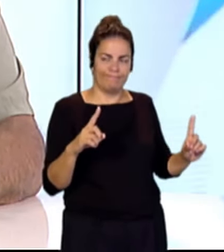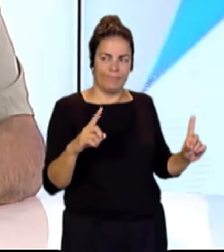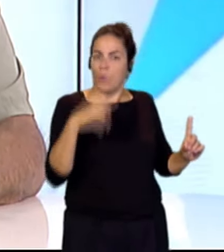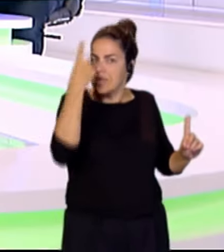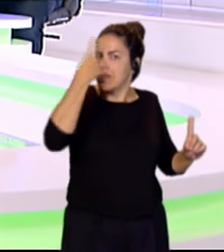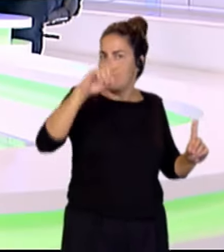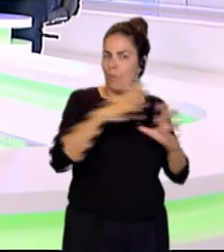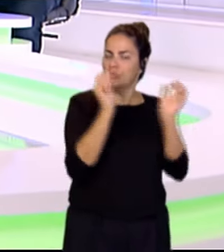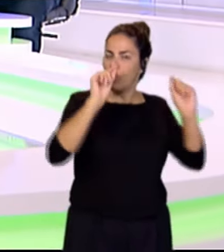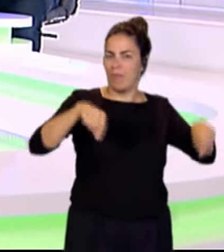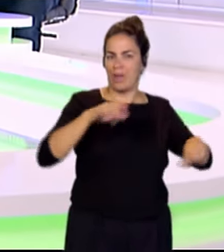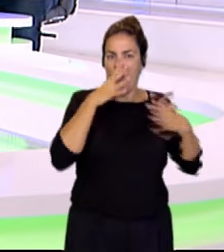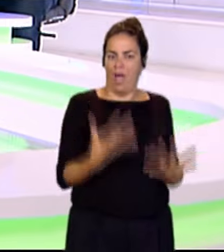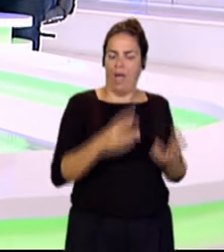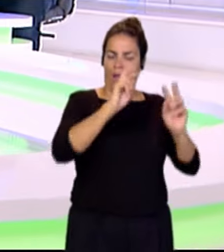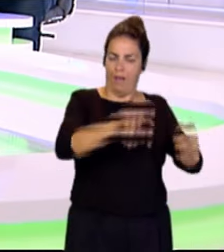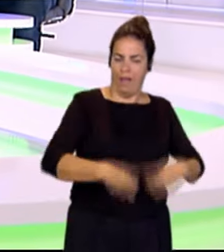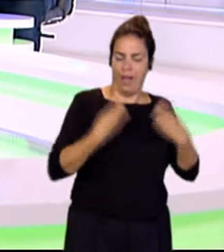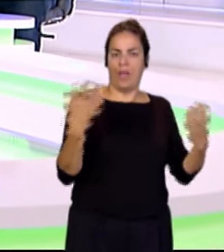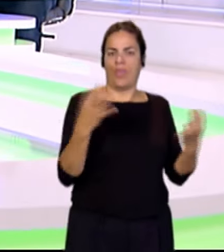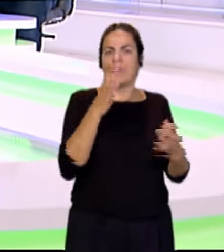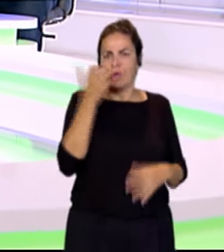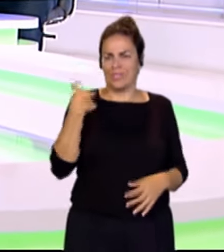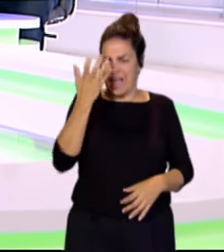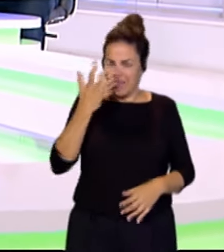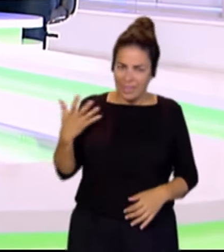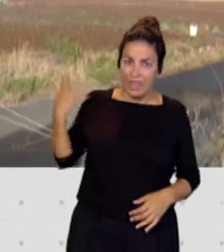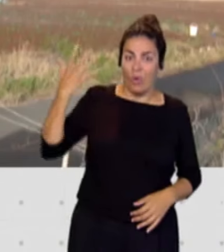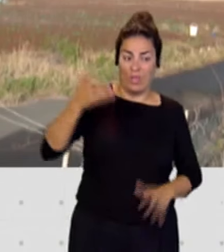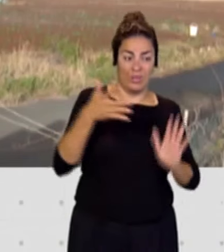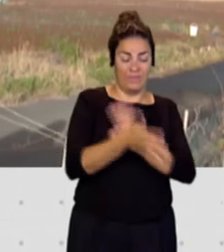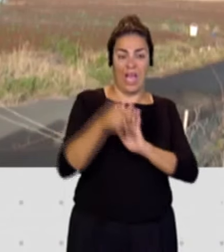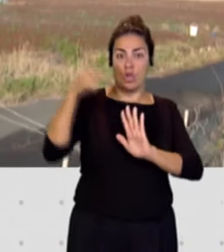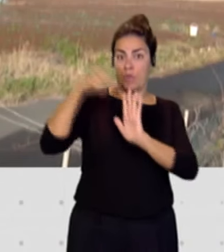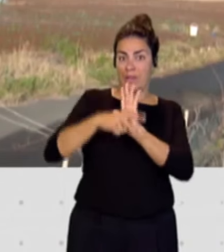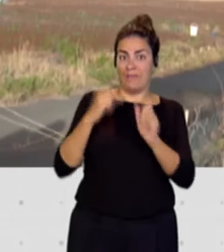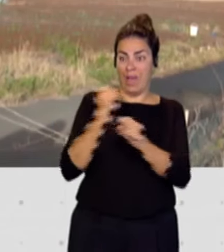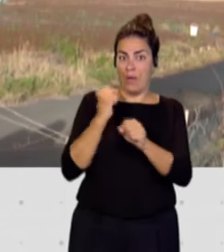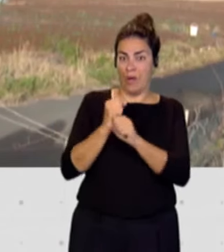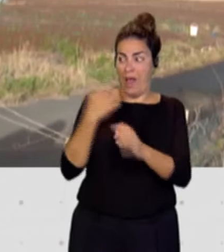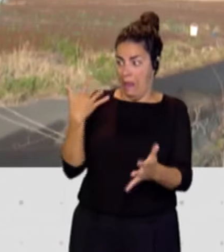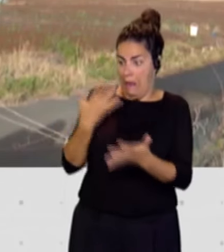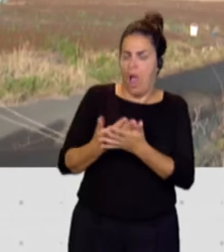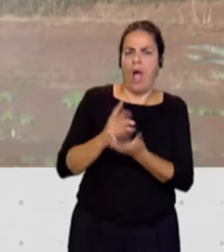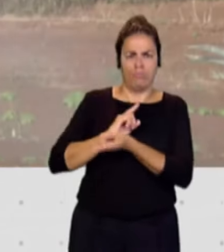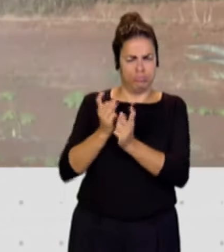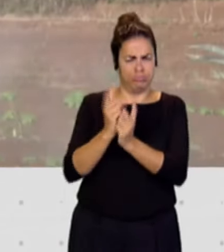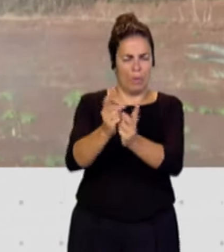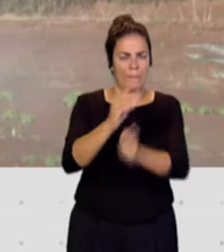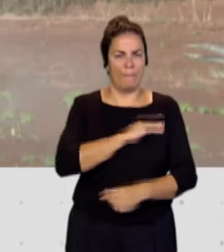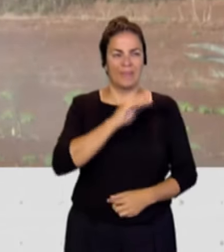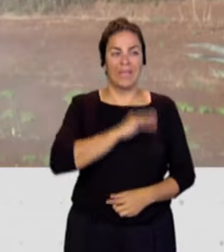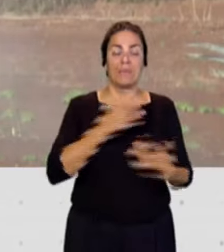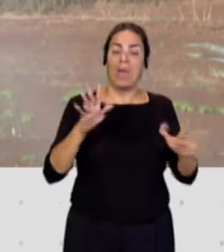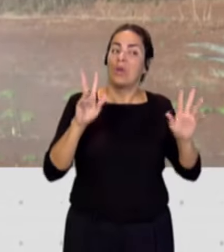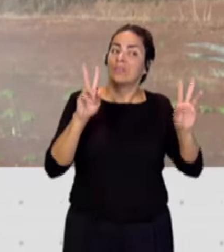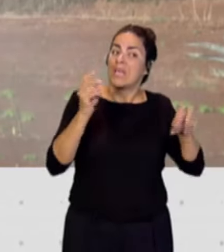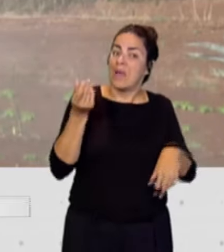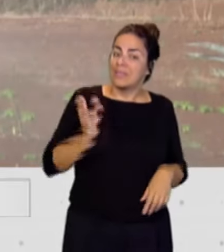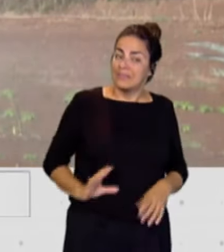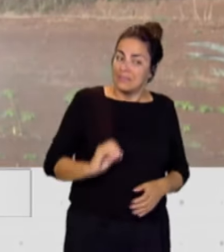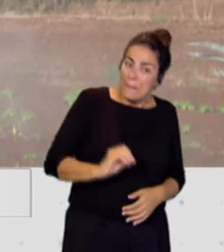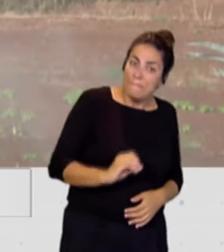actualizarse Porque son 5 años y ha cambiado mucho la normativa laboral desde entonces pero lo que respecta a su vida salarial desde